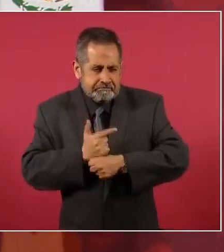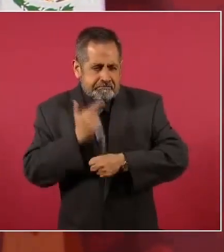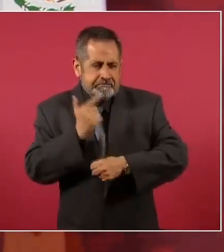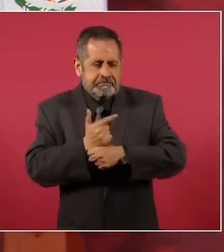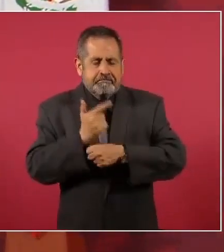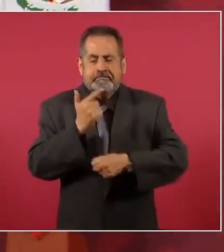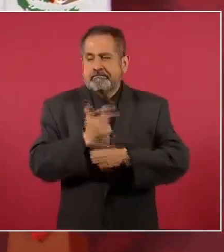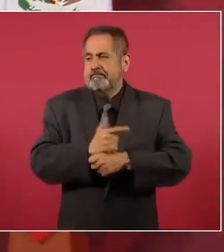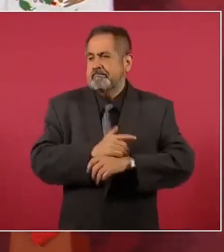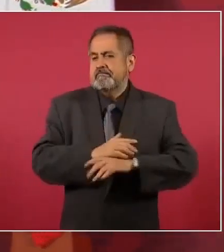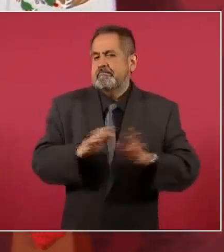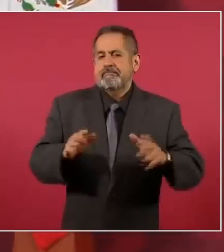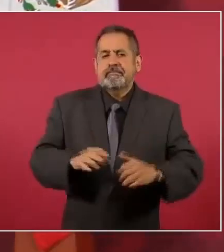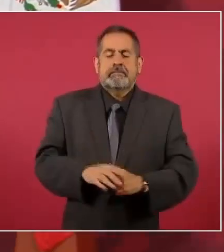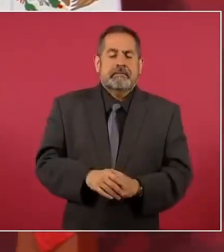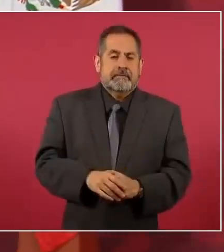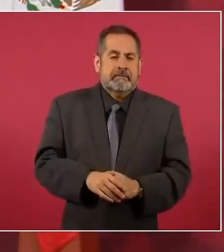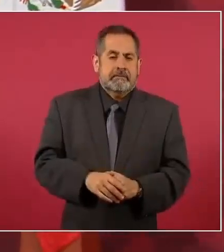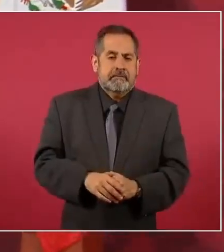va